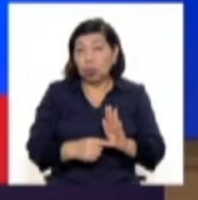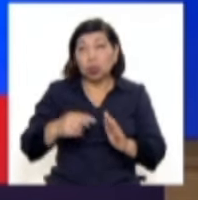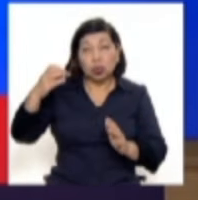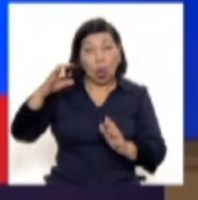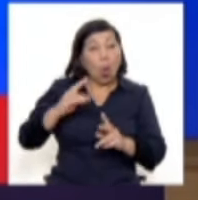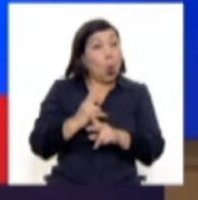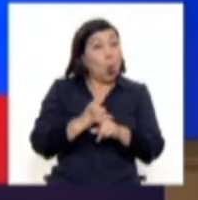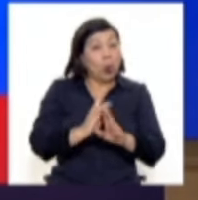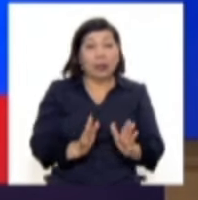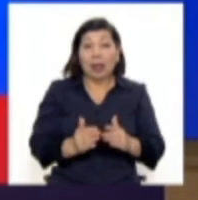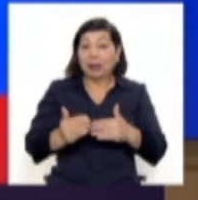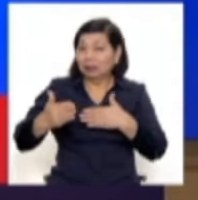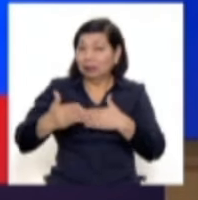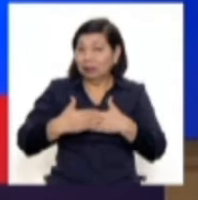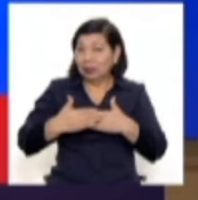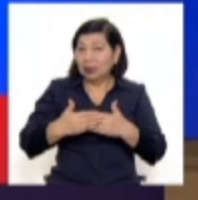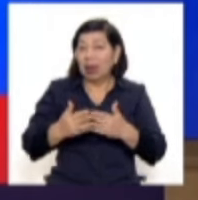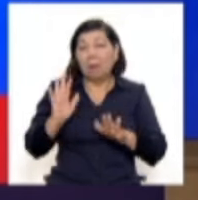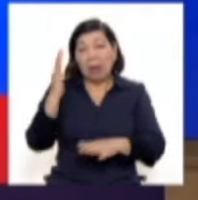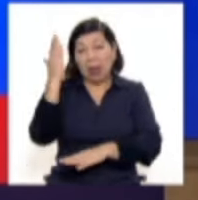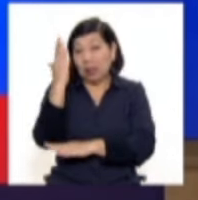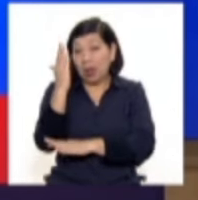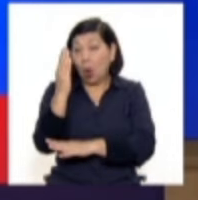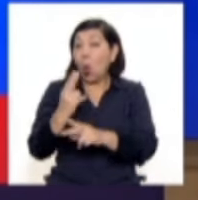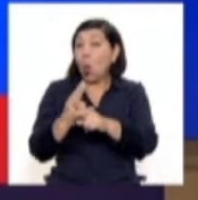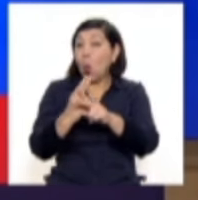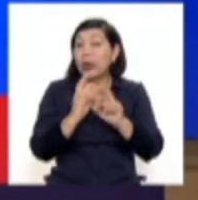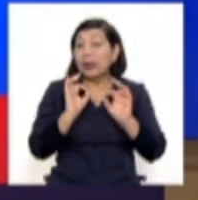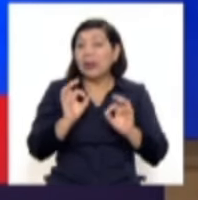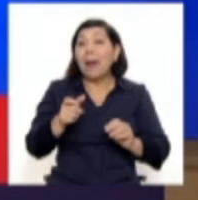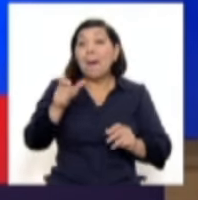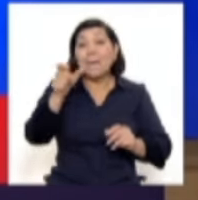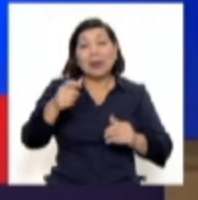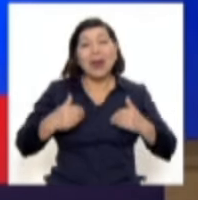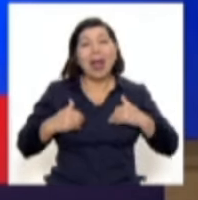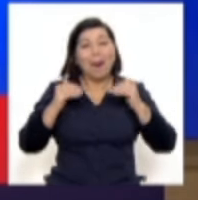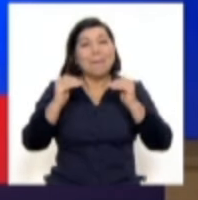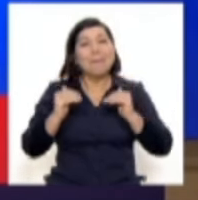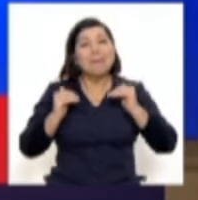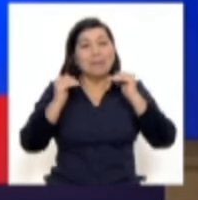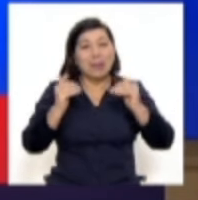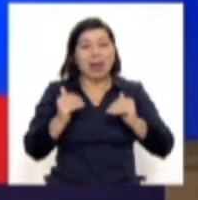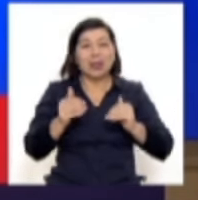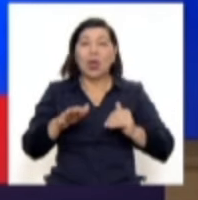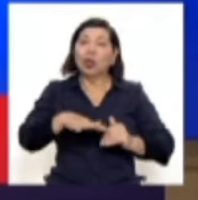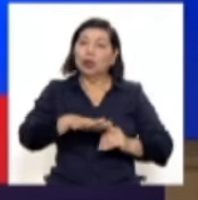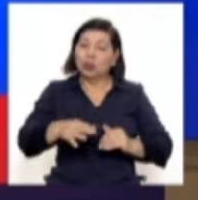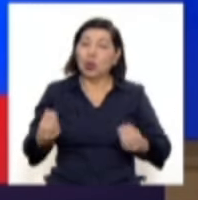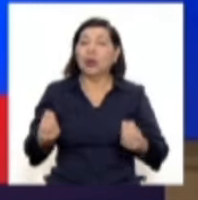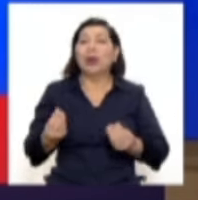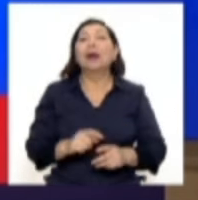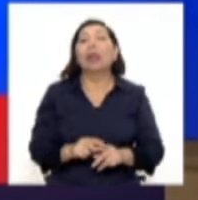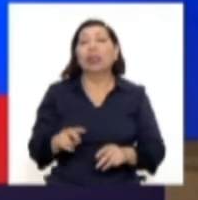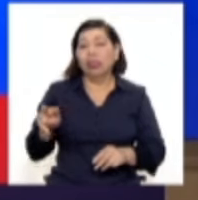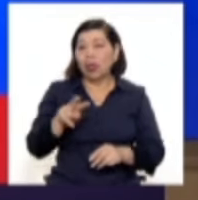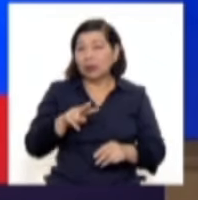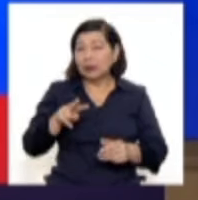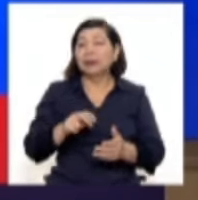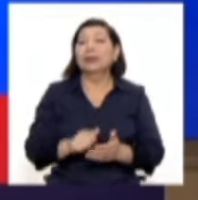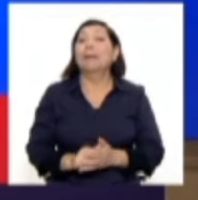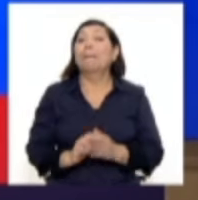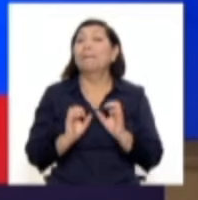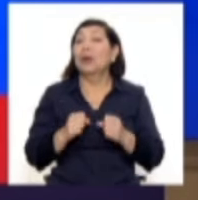radiación solar hacia horas cercanas hacia el mediodía y proteger a las personas vulnerables como son los niños y adultos